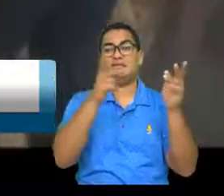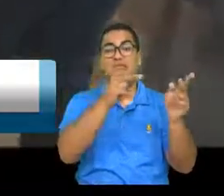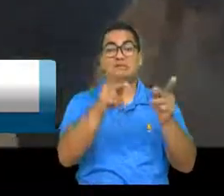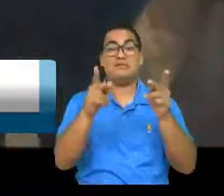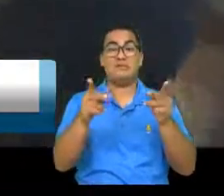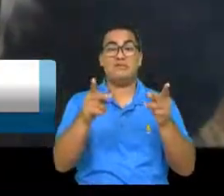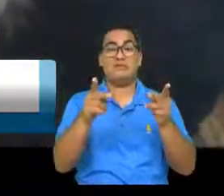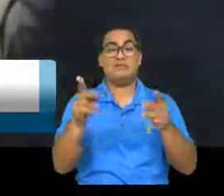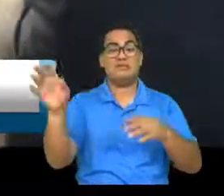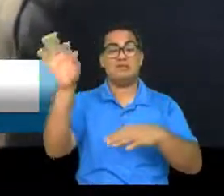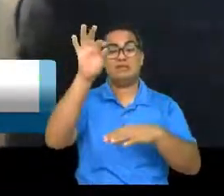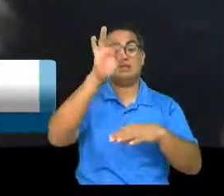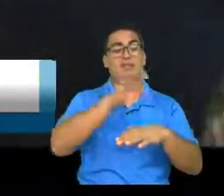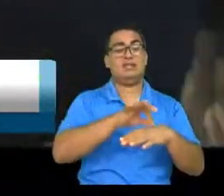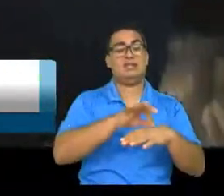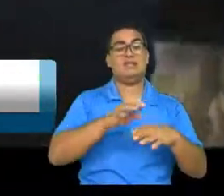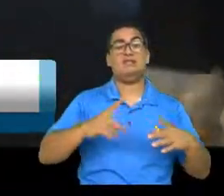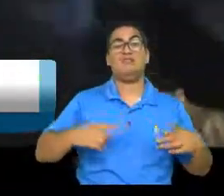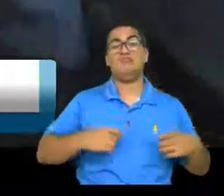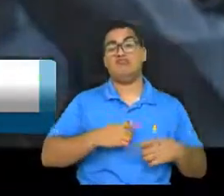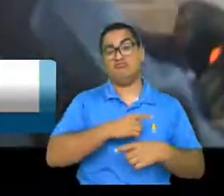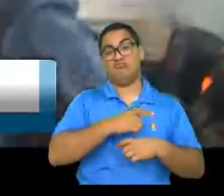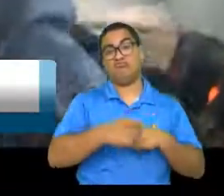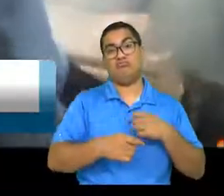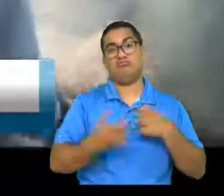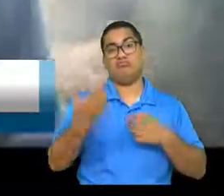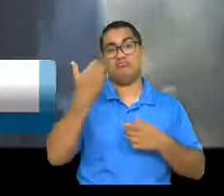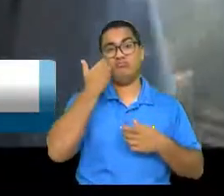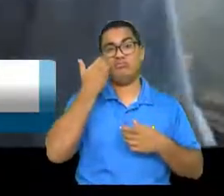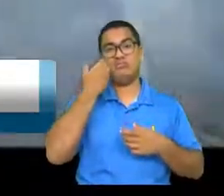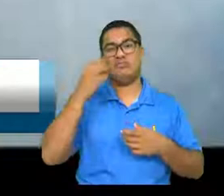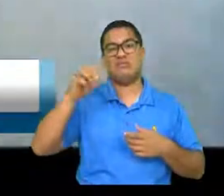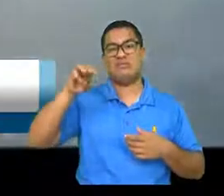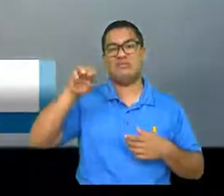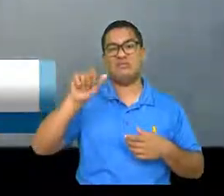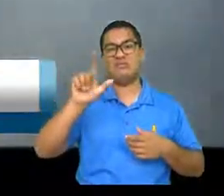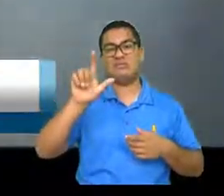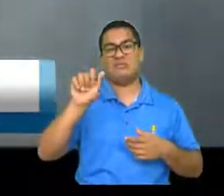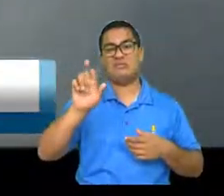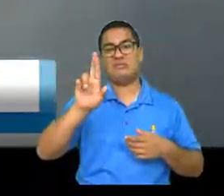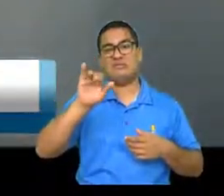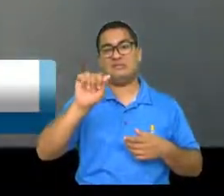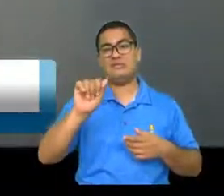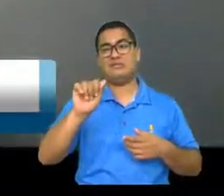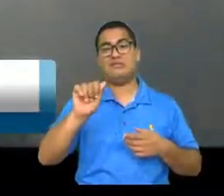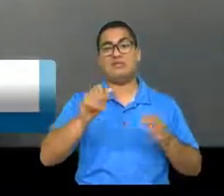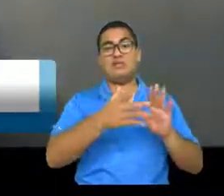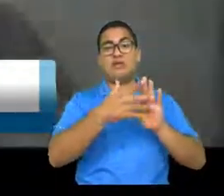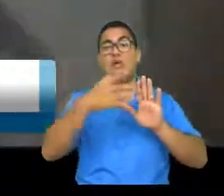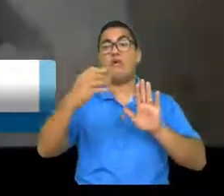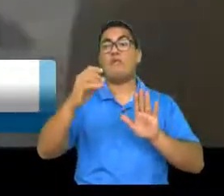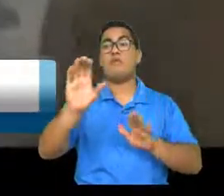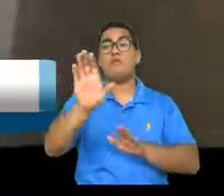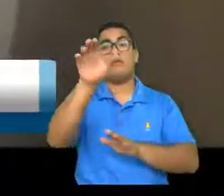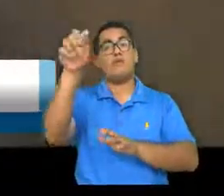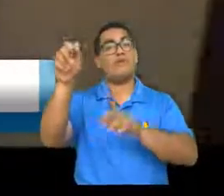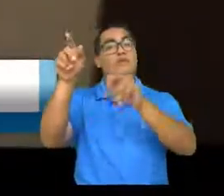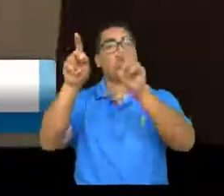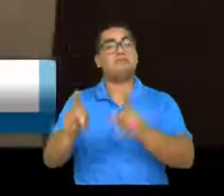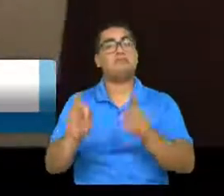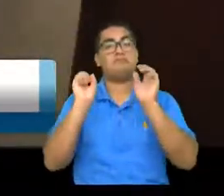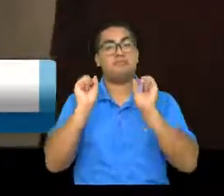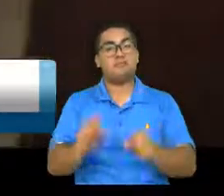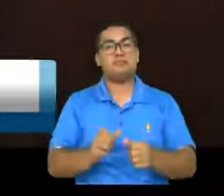parasitado, pues lógicamente vamos a ver que va a volver a infectar a otra persona a través de la